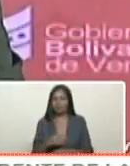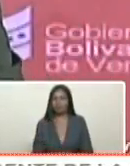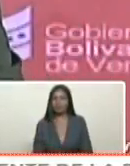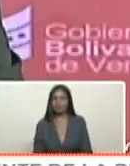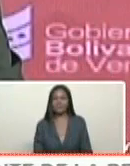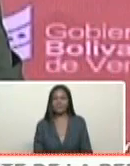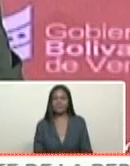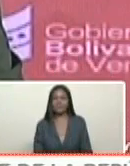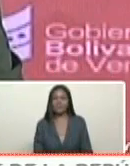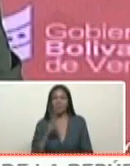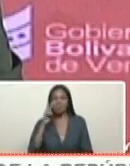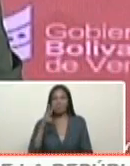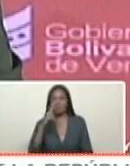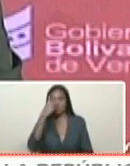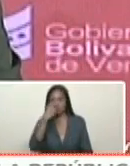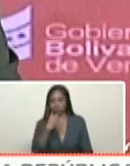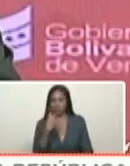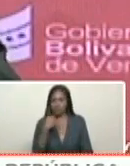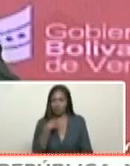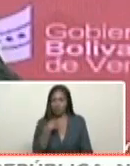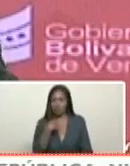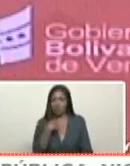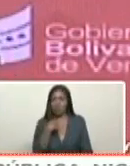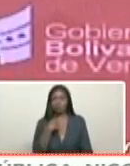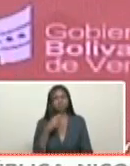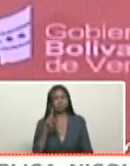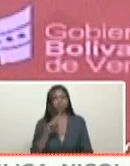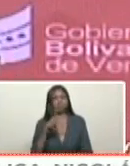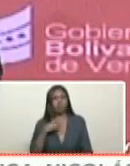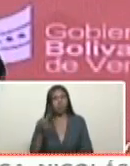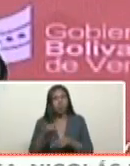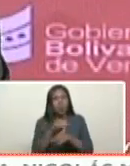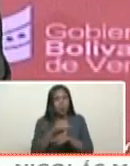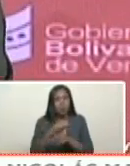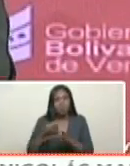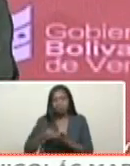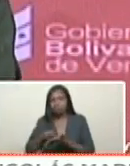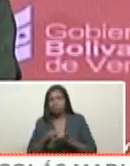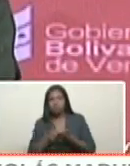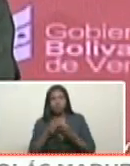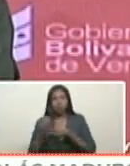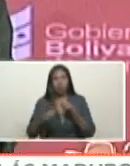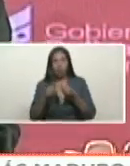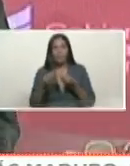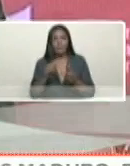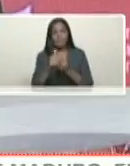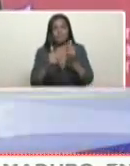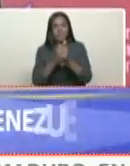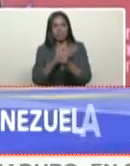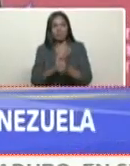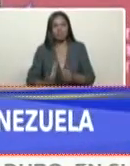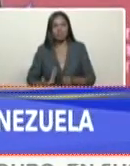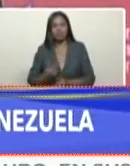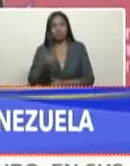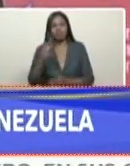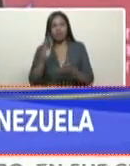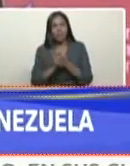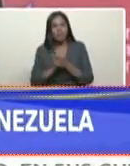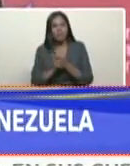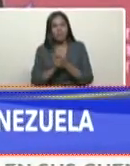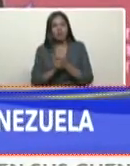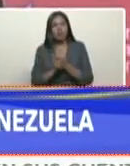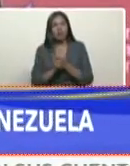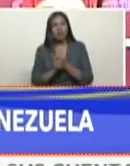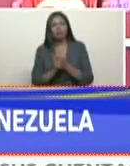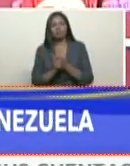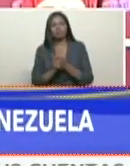¿Ustedes me han visto dándome la de víctima? Yo busco recursos. Señora vicepresidenta, compañera